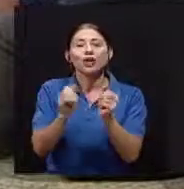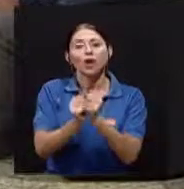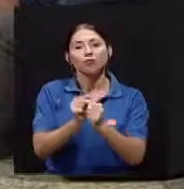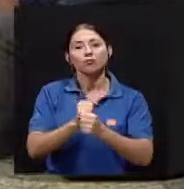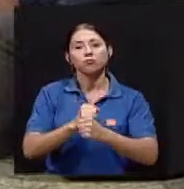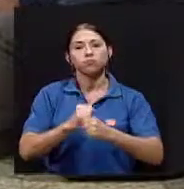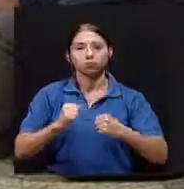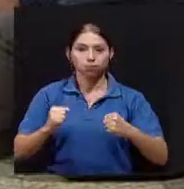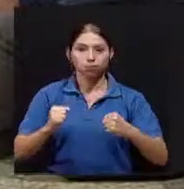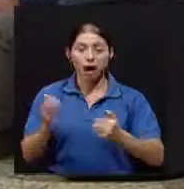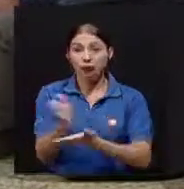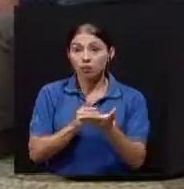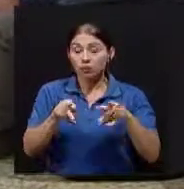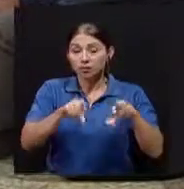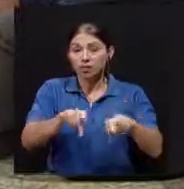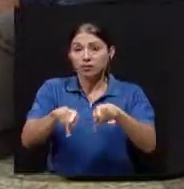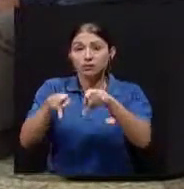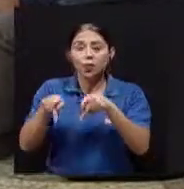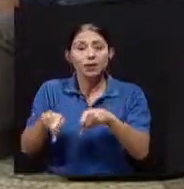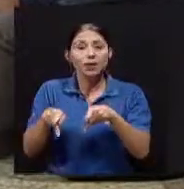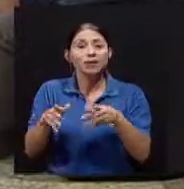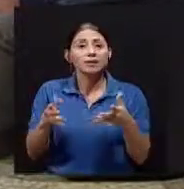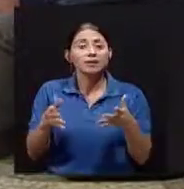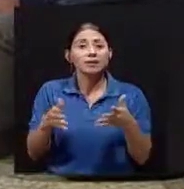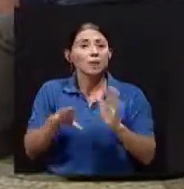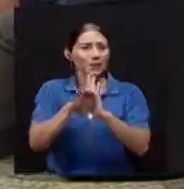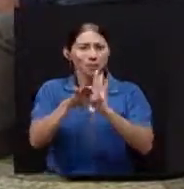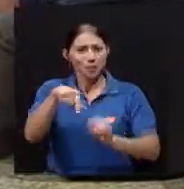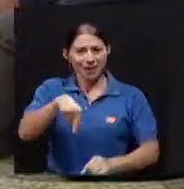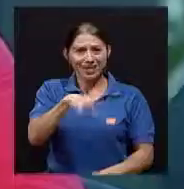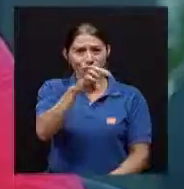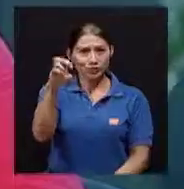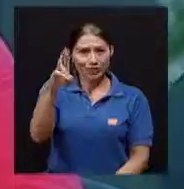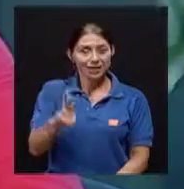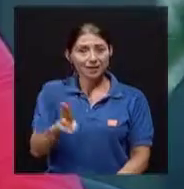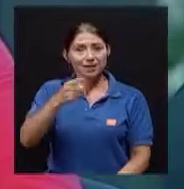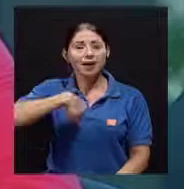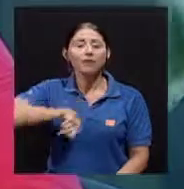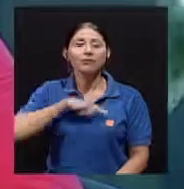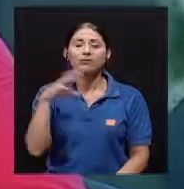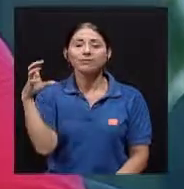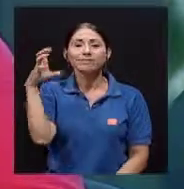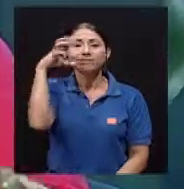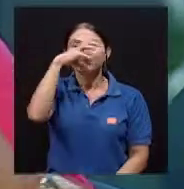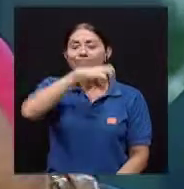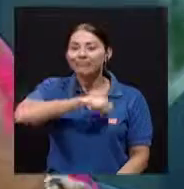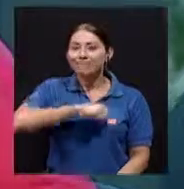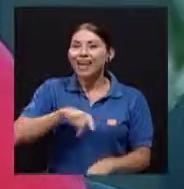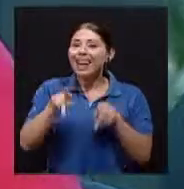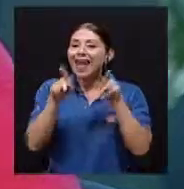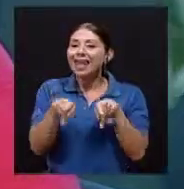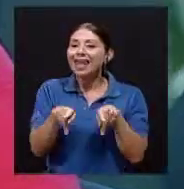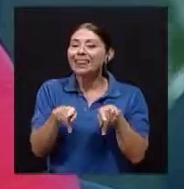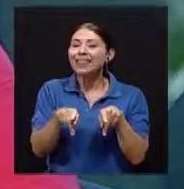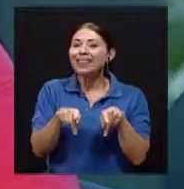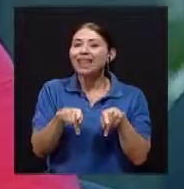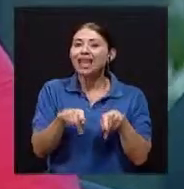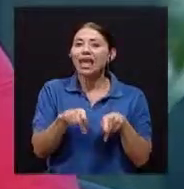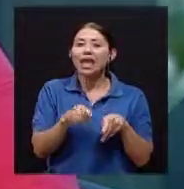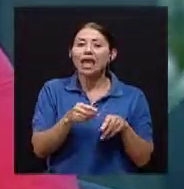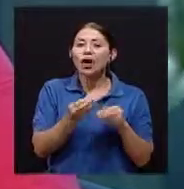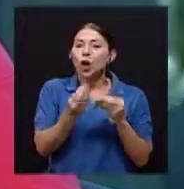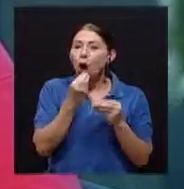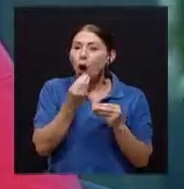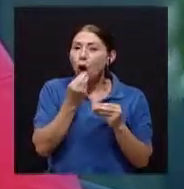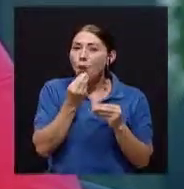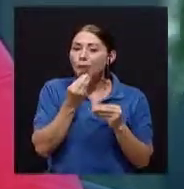peso. Hay gente que el exceso en Costa Rica, lo que hemos observado es que se abusa un poquito, se come más de lo que se debiera en las